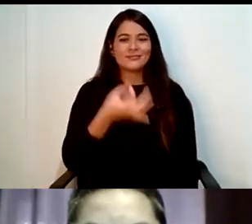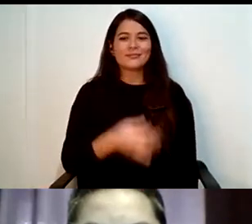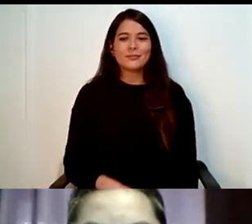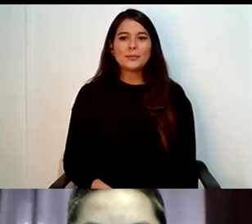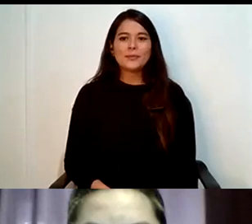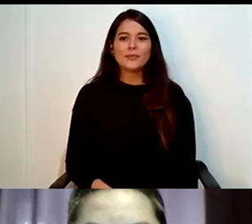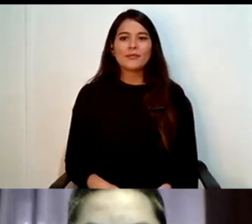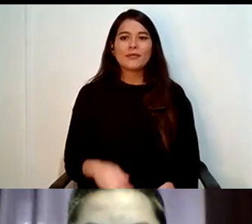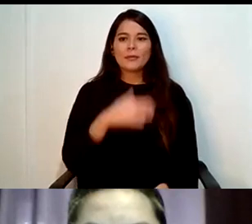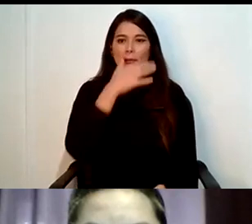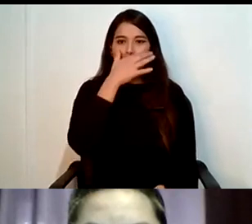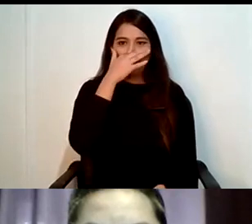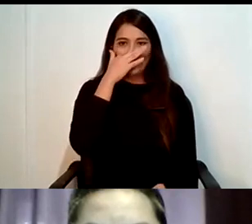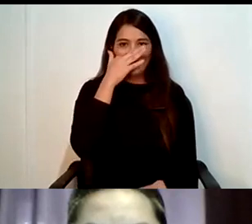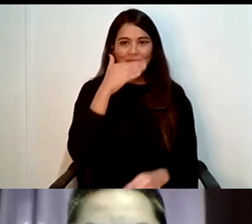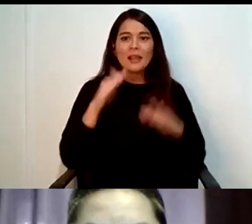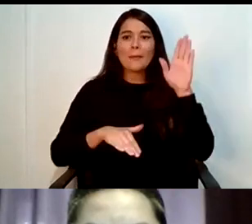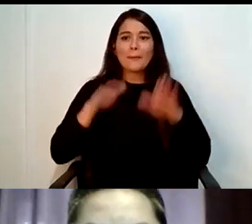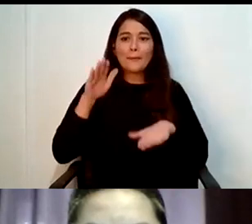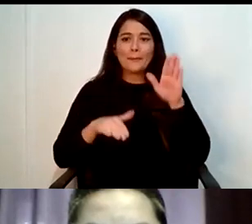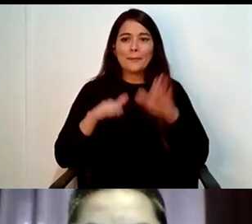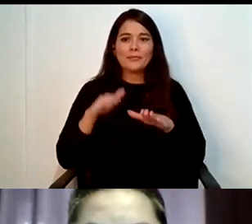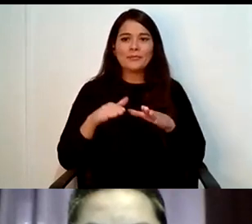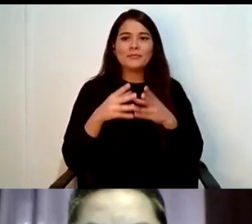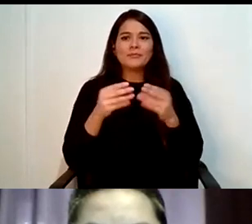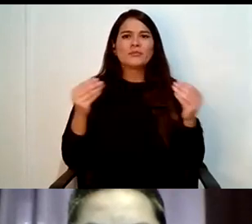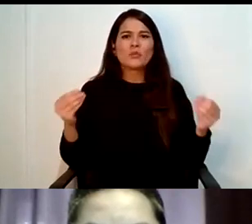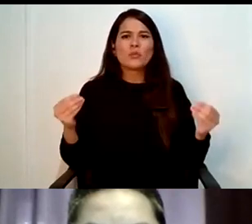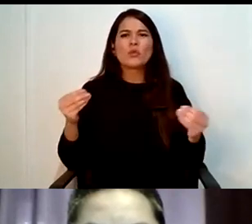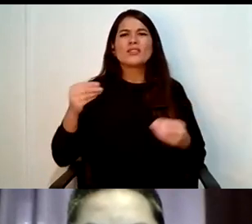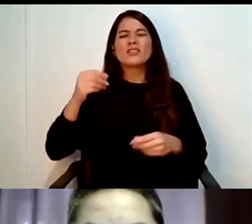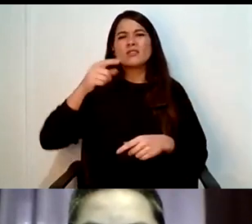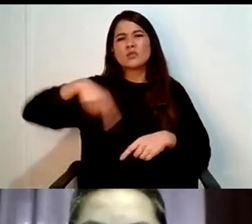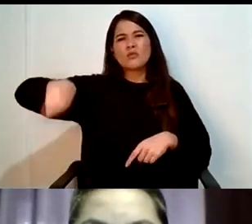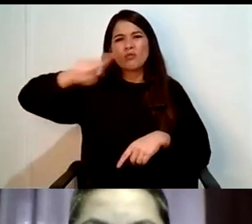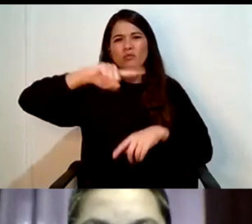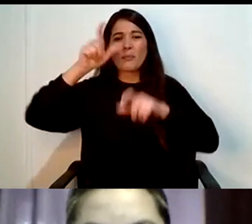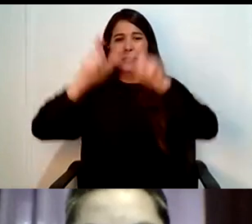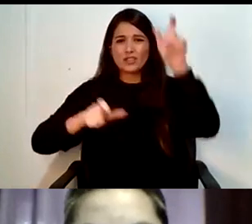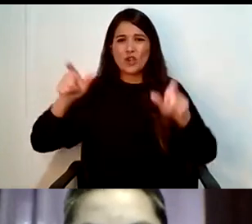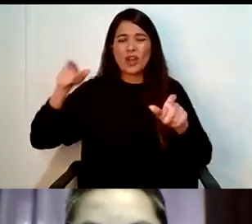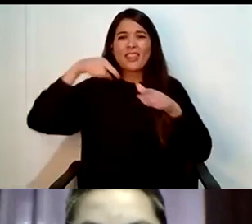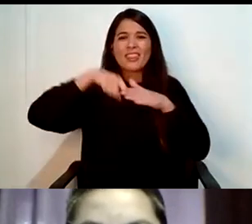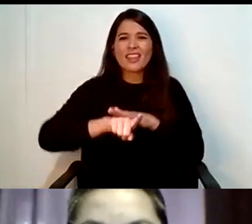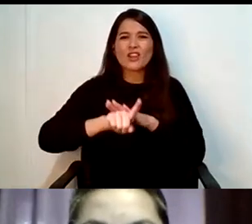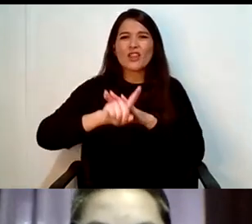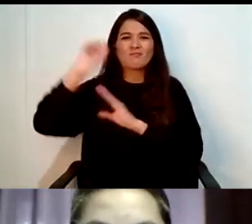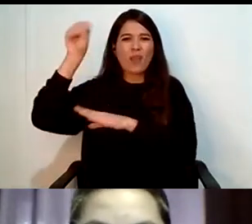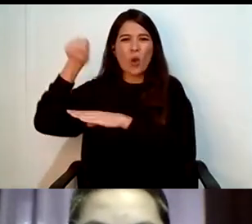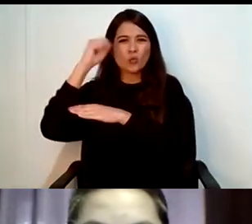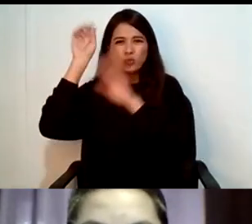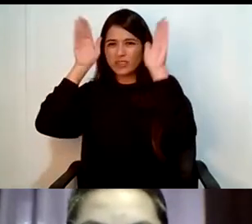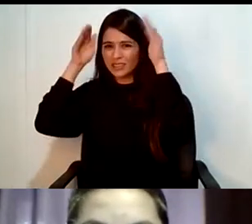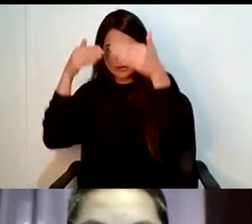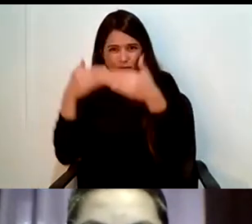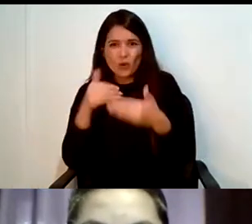Tal vez sea una muy buena metáfora de las situaciones que suelen vivir muchas personas dentro del espectro autista en la vida